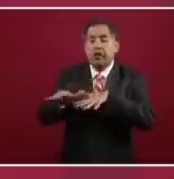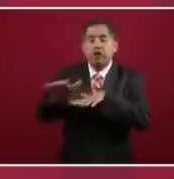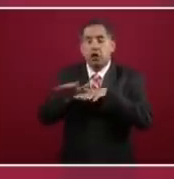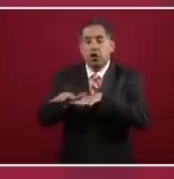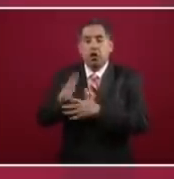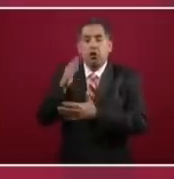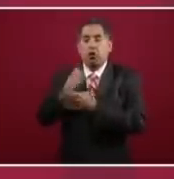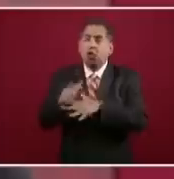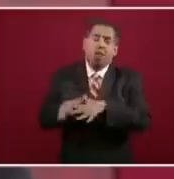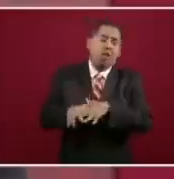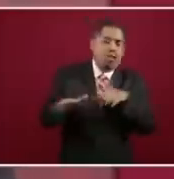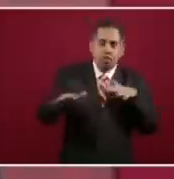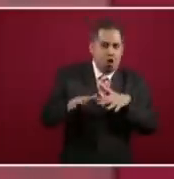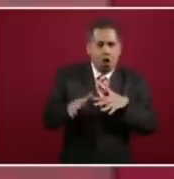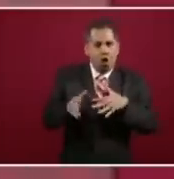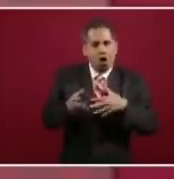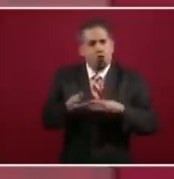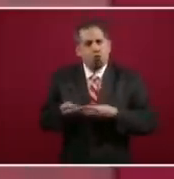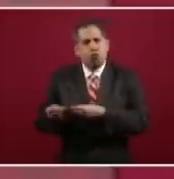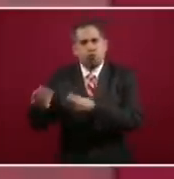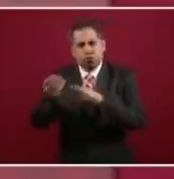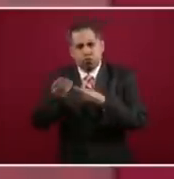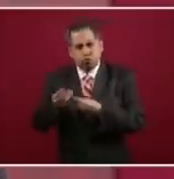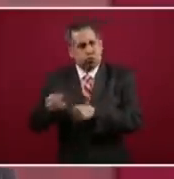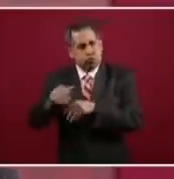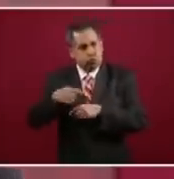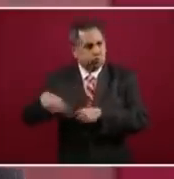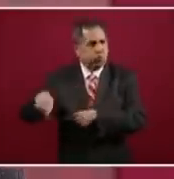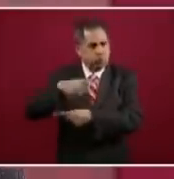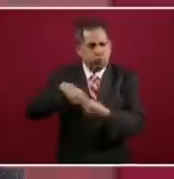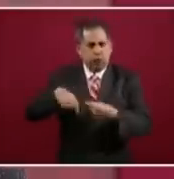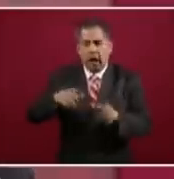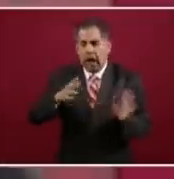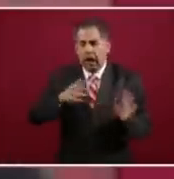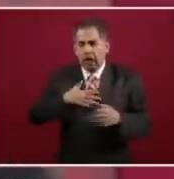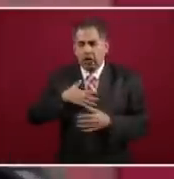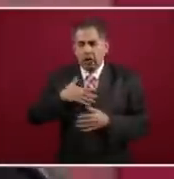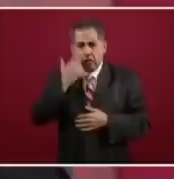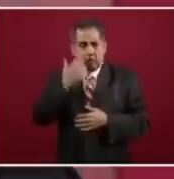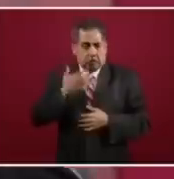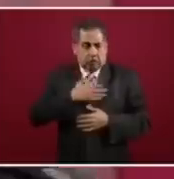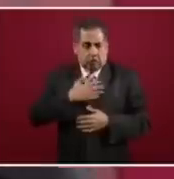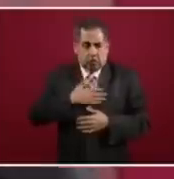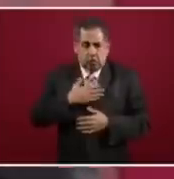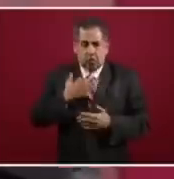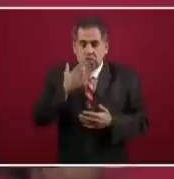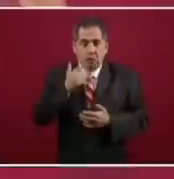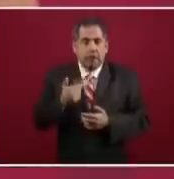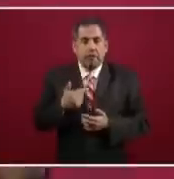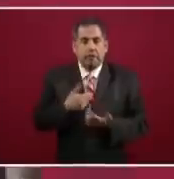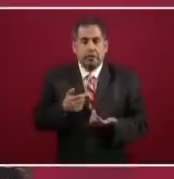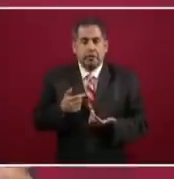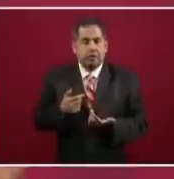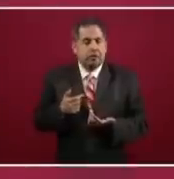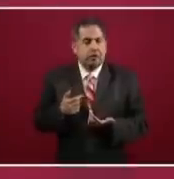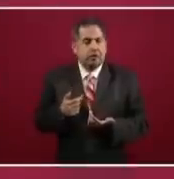desde hace mucho tiempo yo procuro eso no traigo este